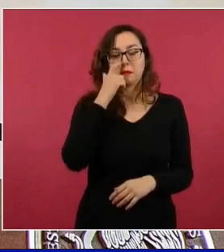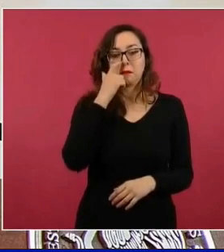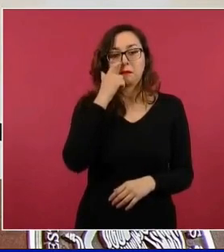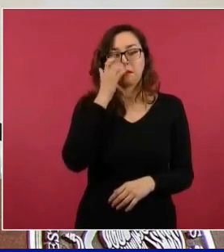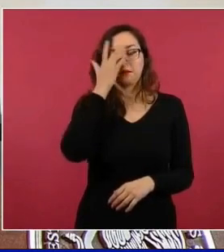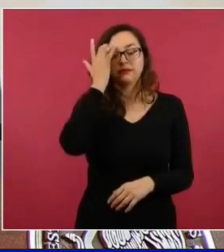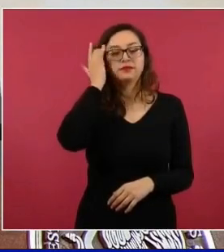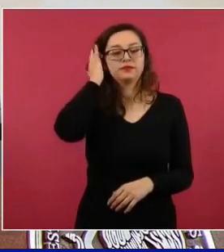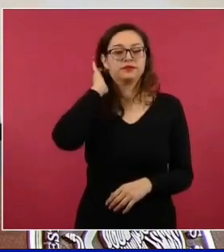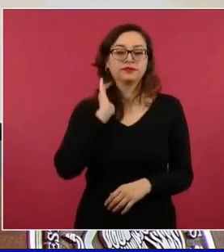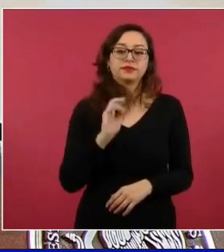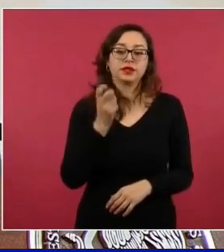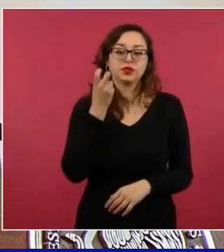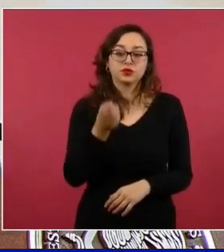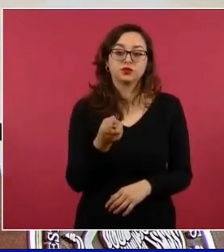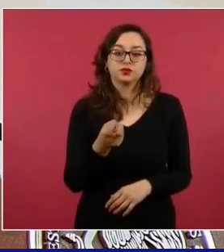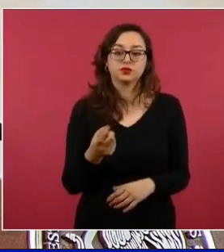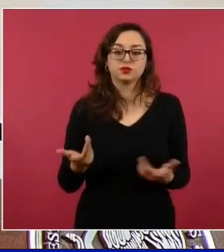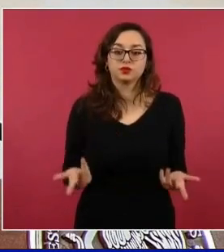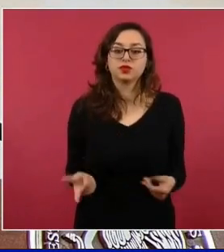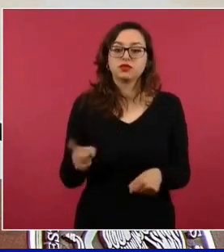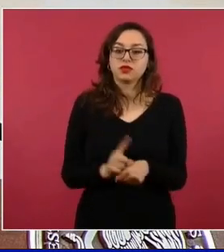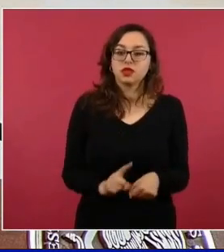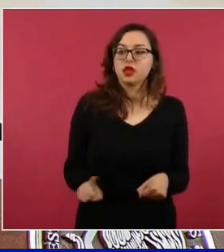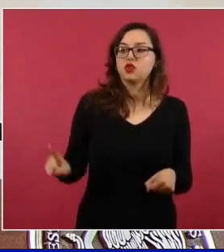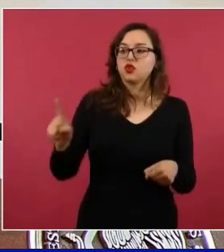Entonces uno tiene que